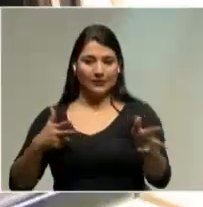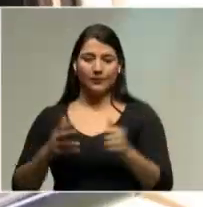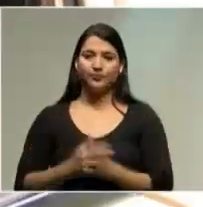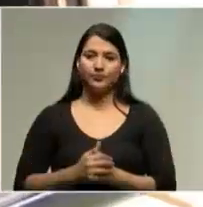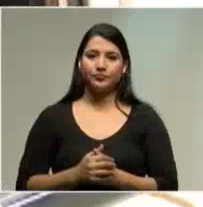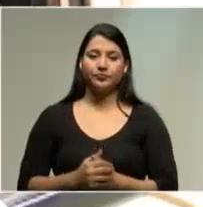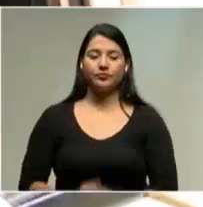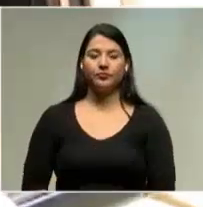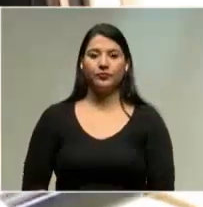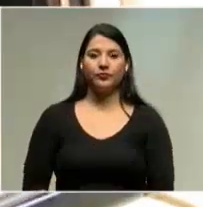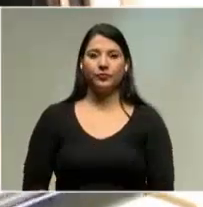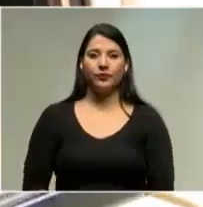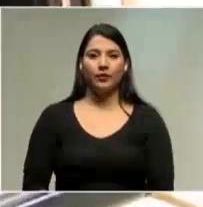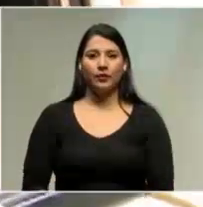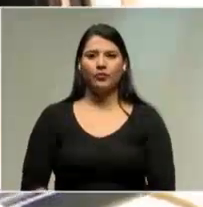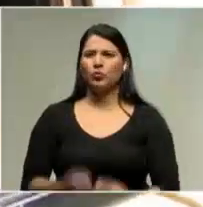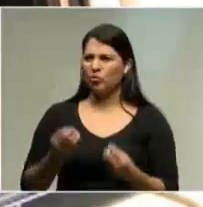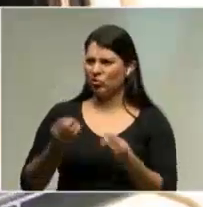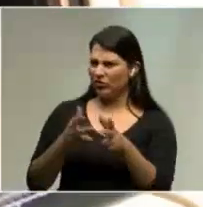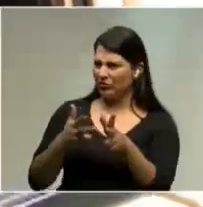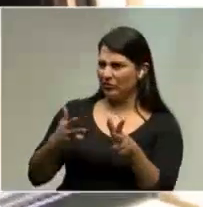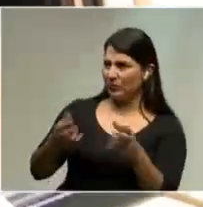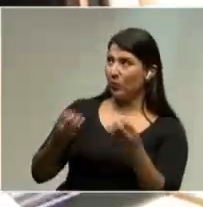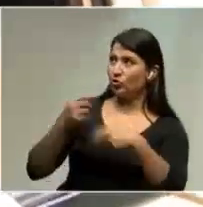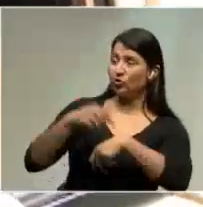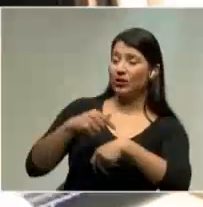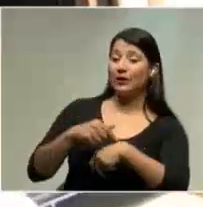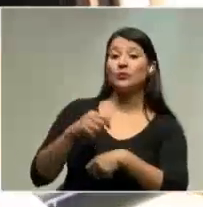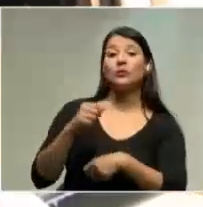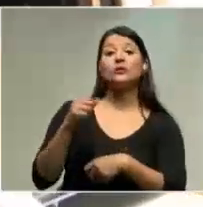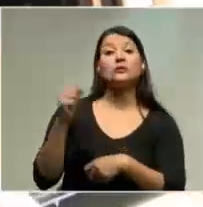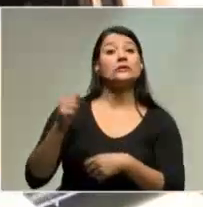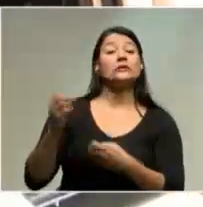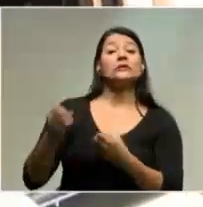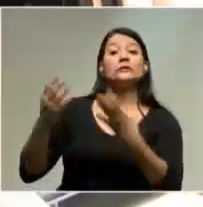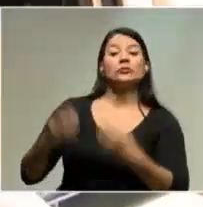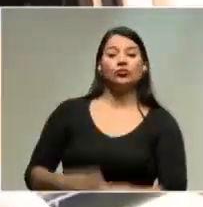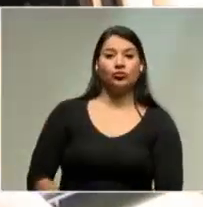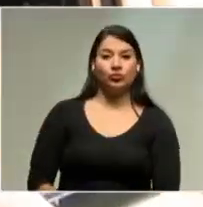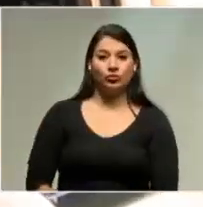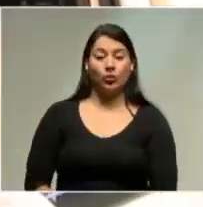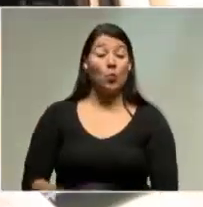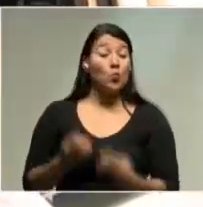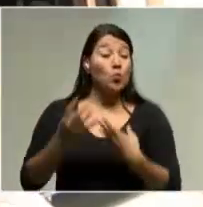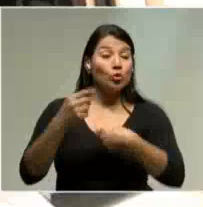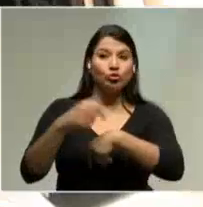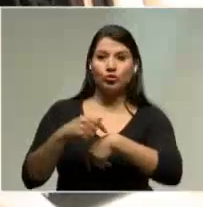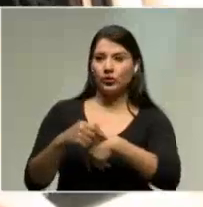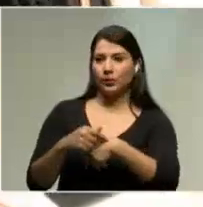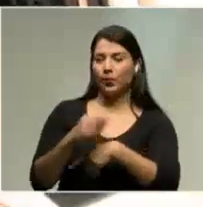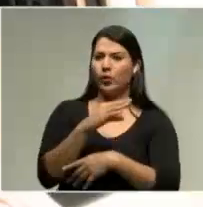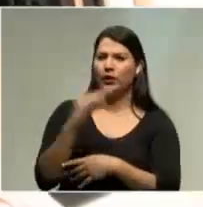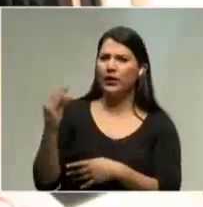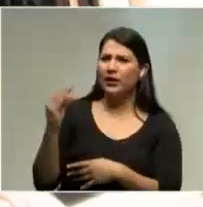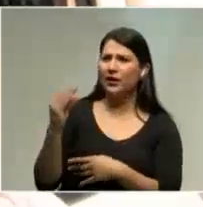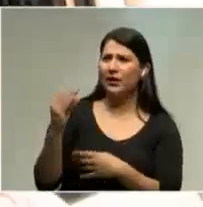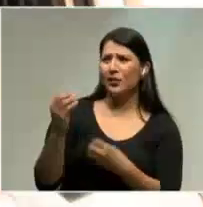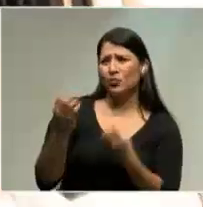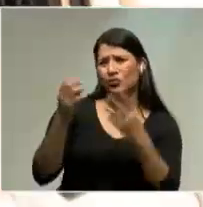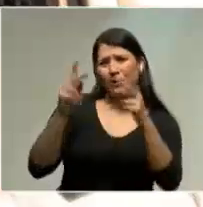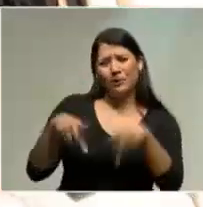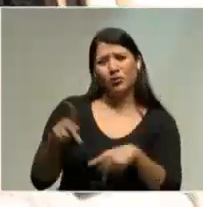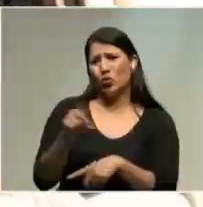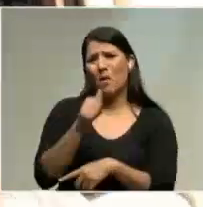zona. ¿Y se demora muchísimo? Bastante. Mucho, y es que son las imprudencias,